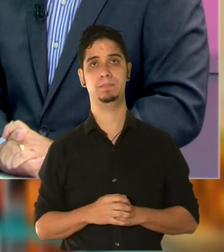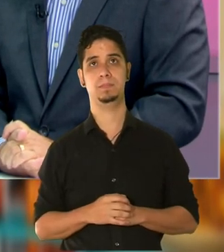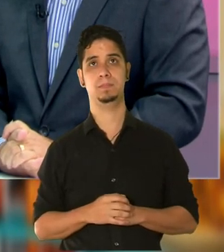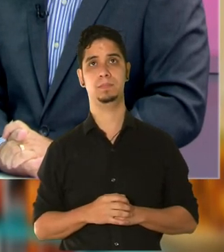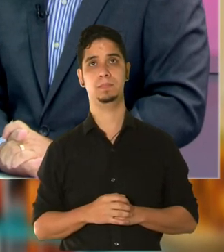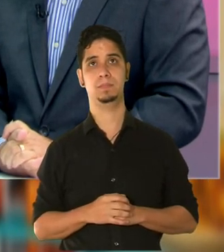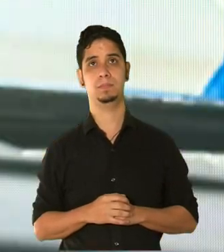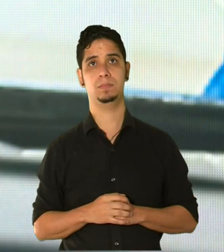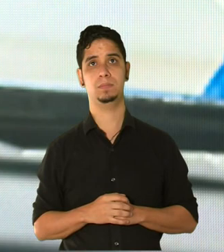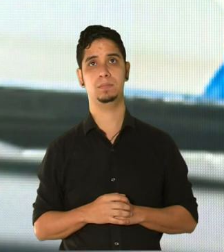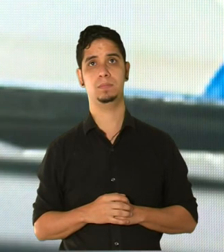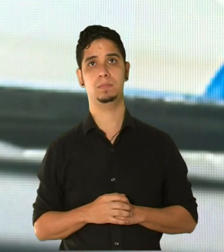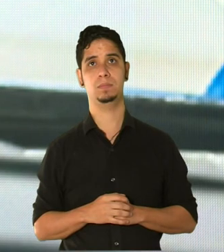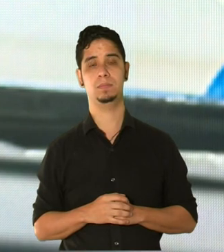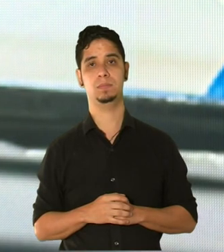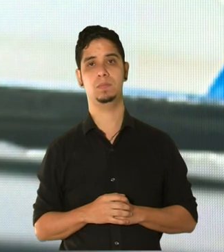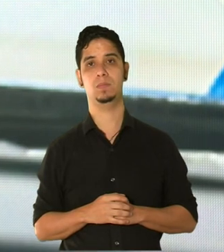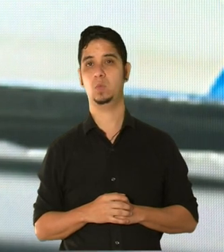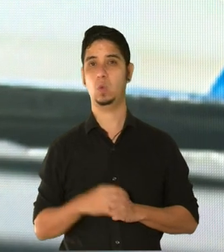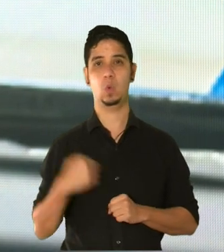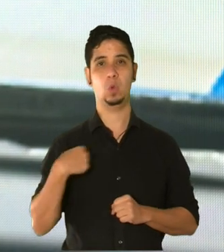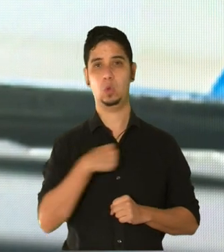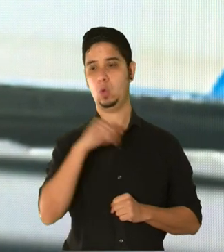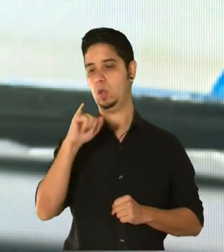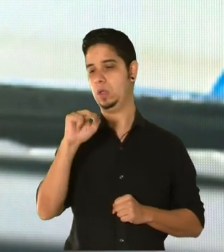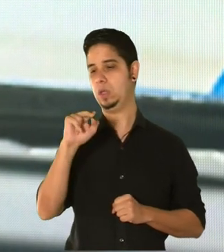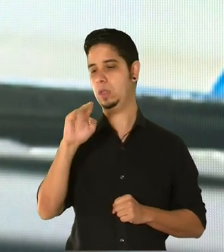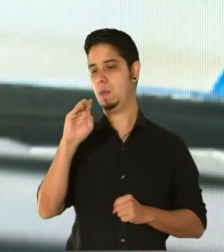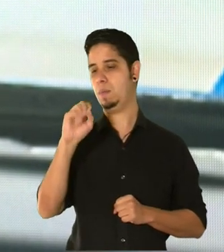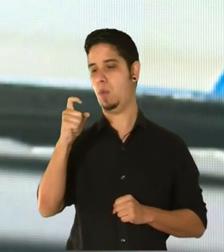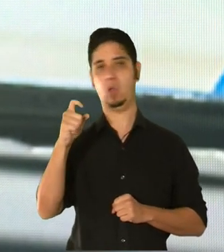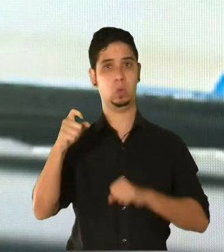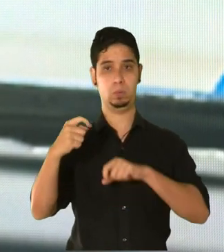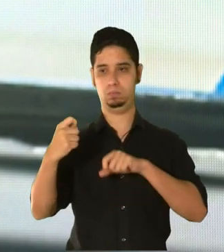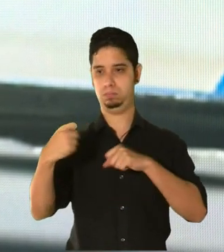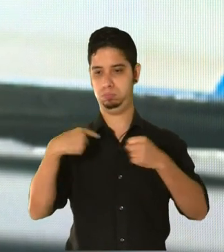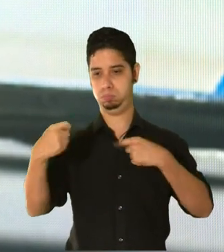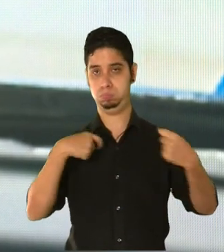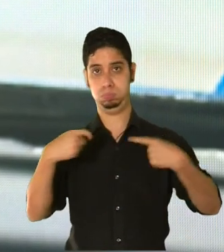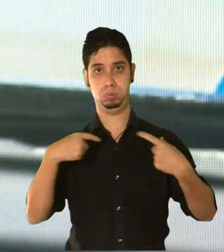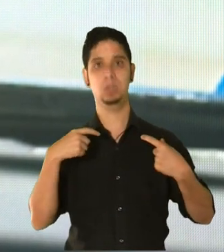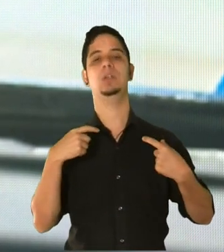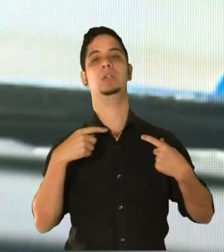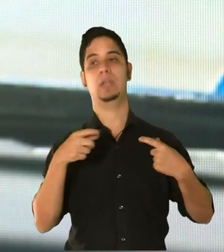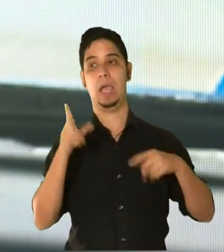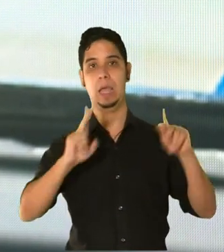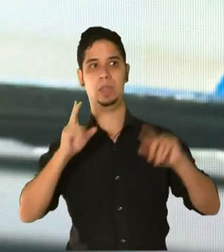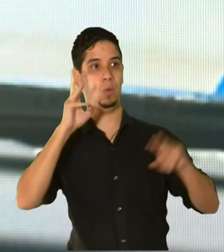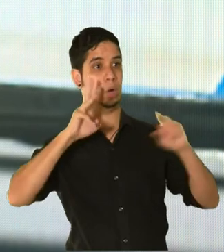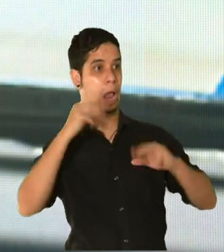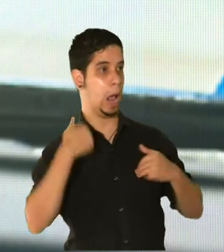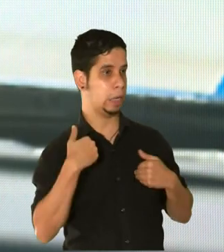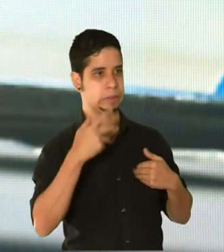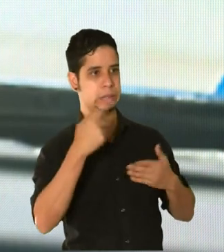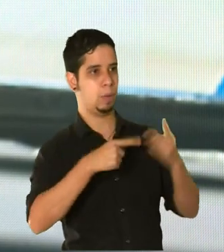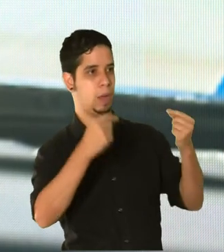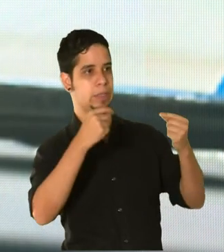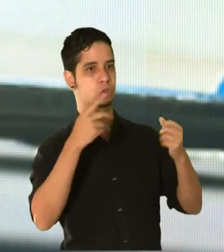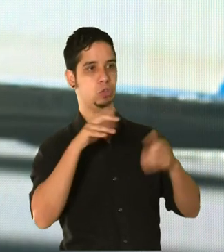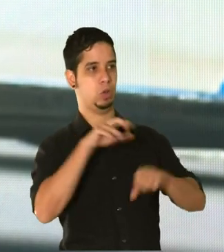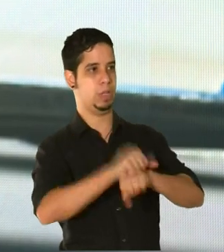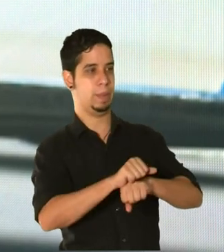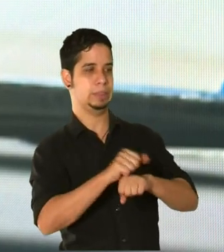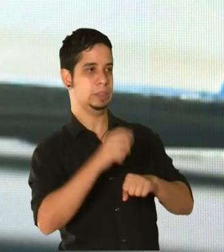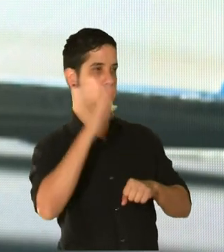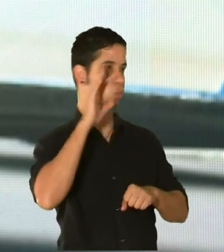mucho este inbox el a muchos mensajes por inbox personas preocupadas qué puedo hacer con mi conversación desde cancelar